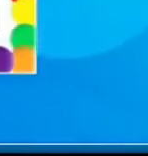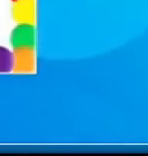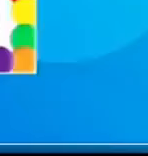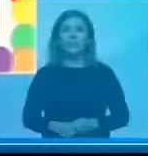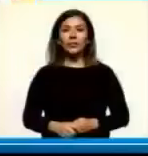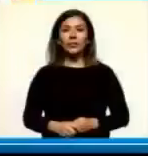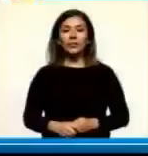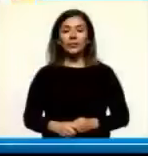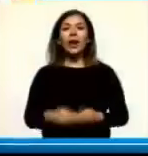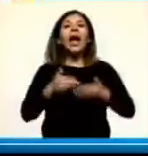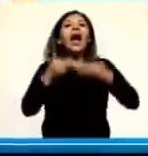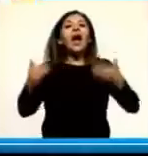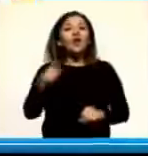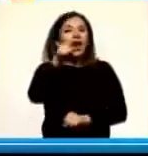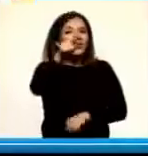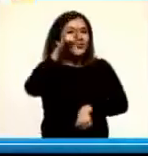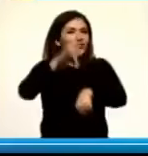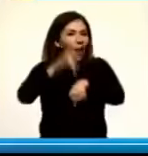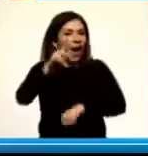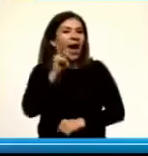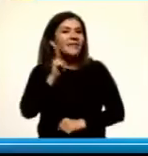Ahora es tu turno.